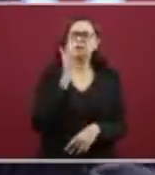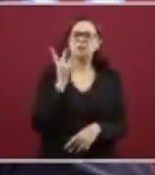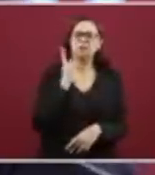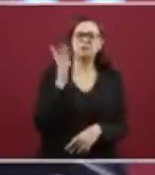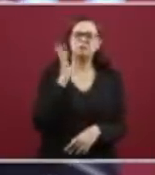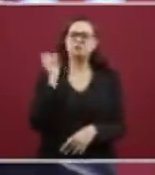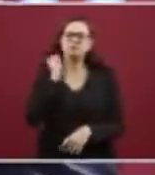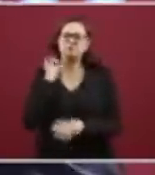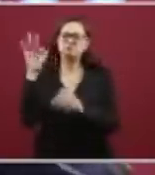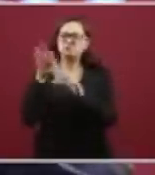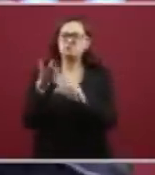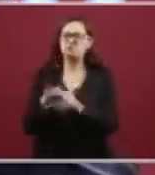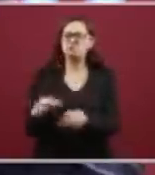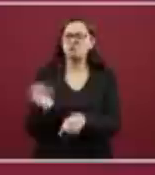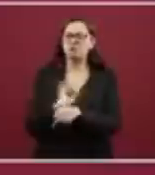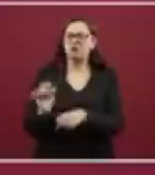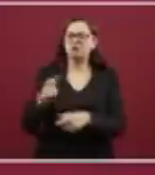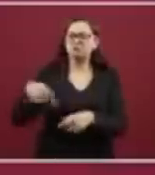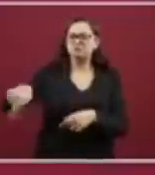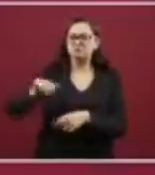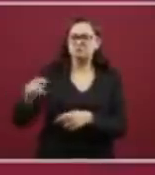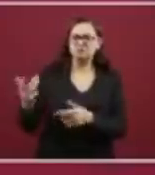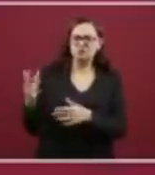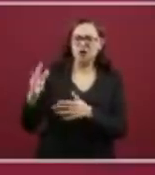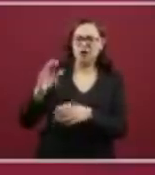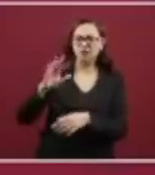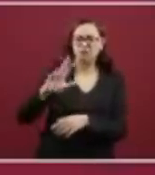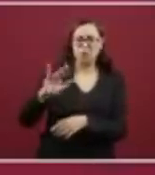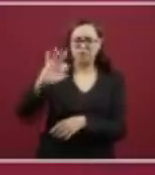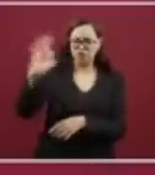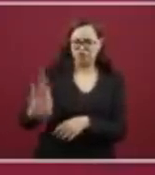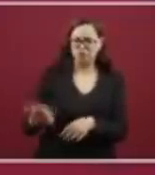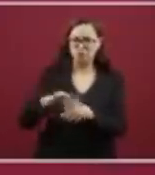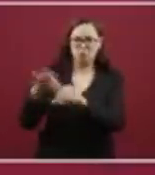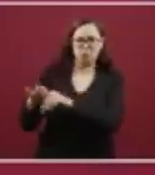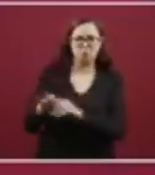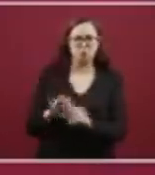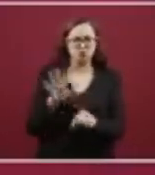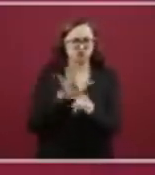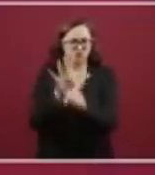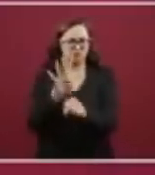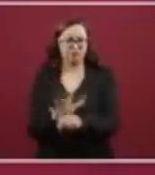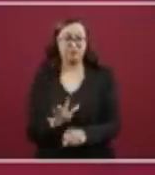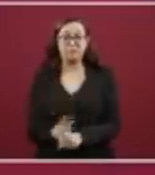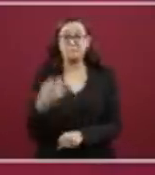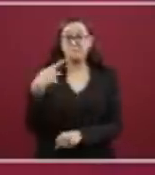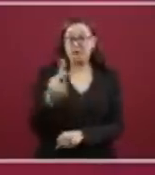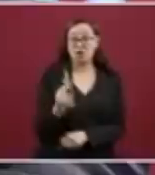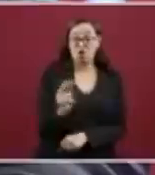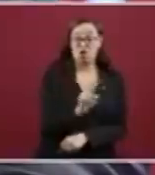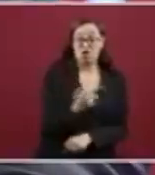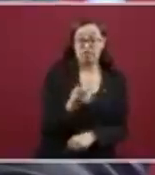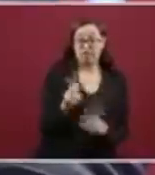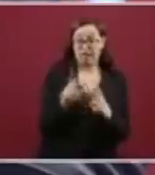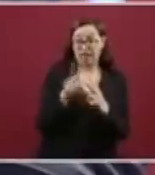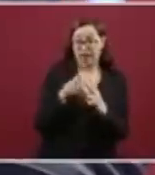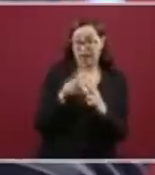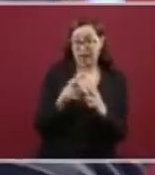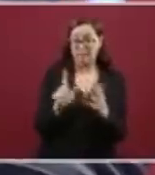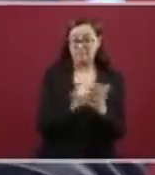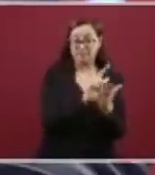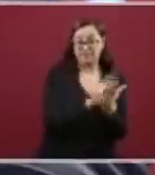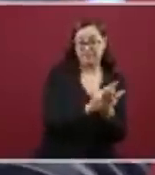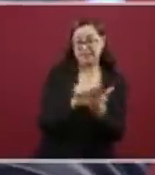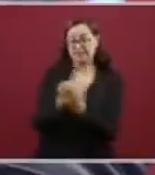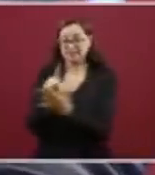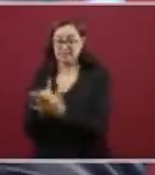las últimas dos votaciones, tanto en el caso de la reforma laboral que incorpora estas